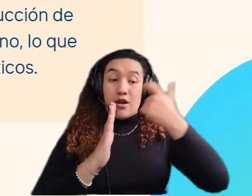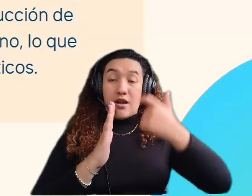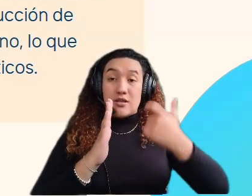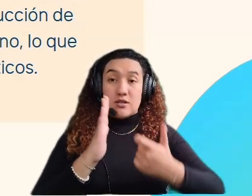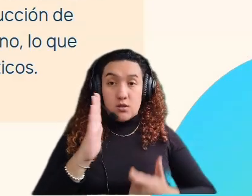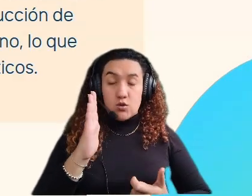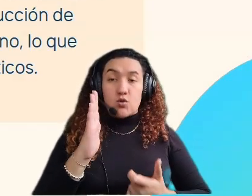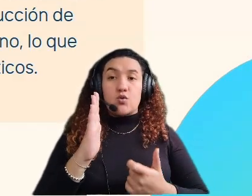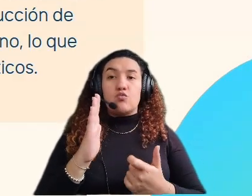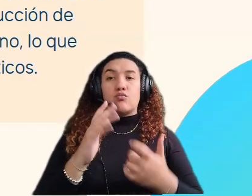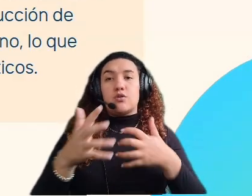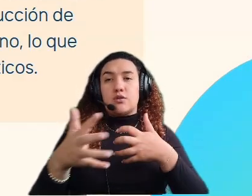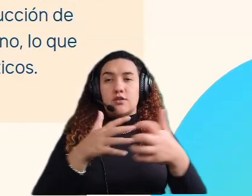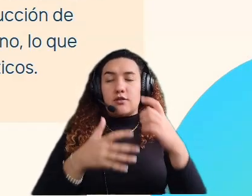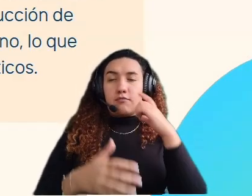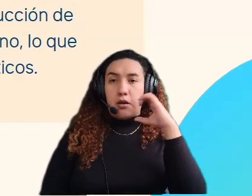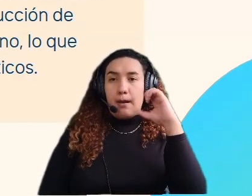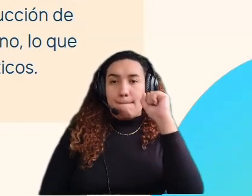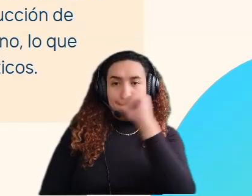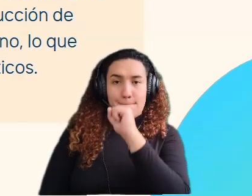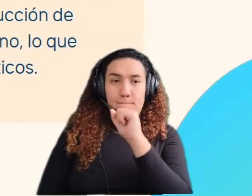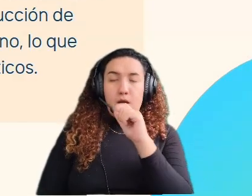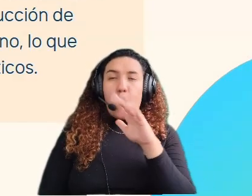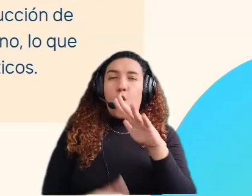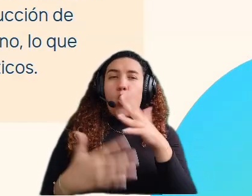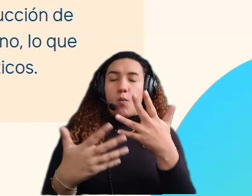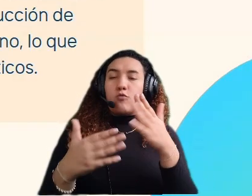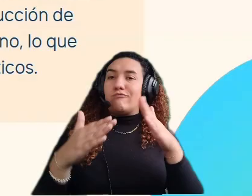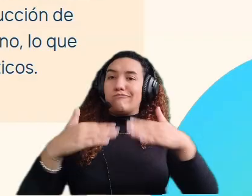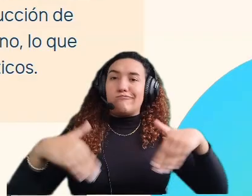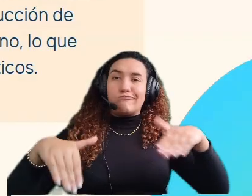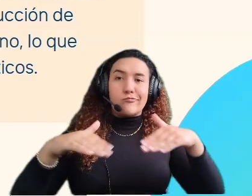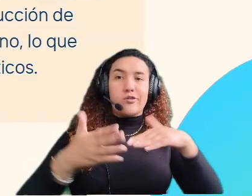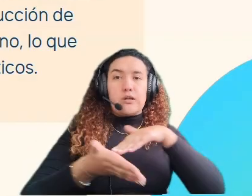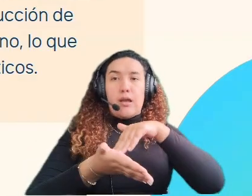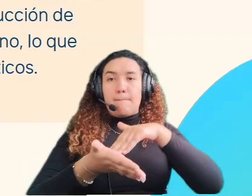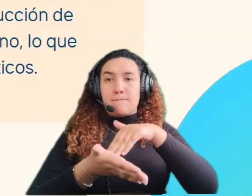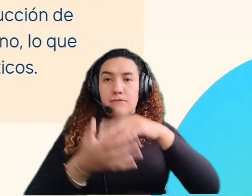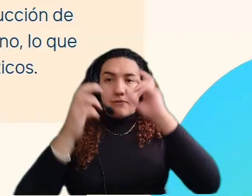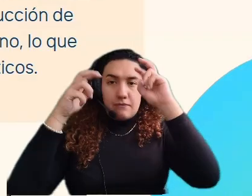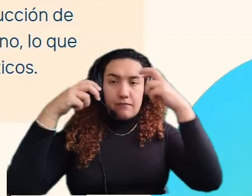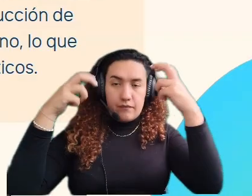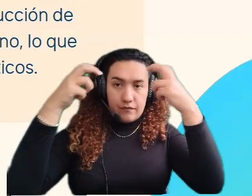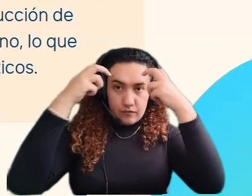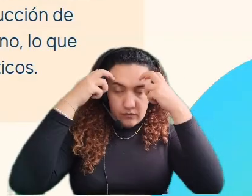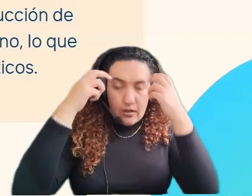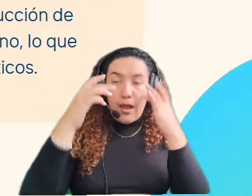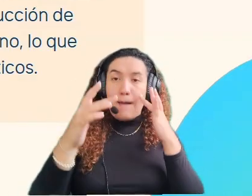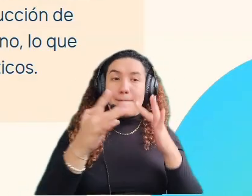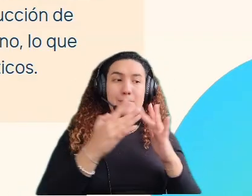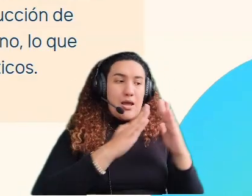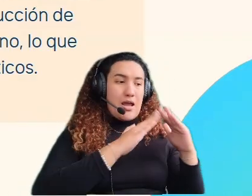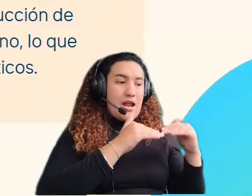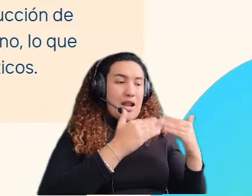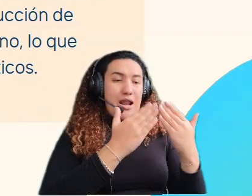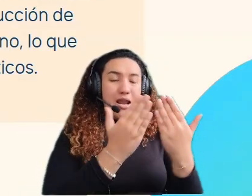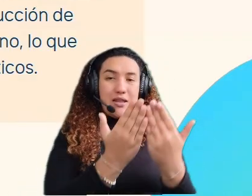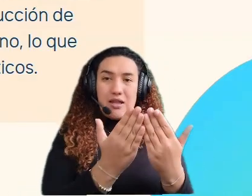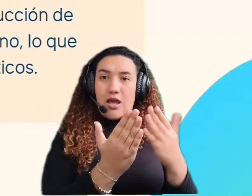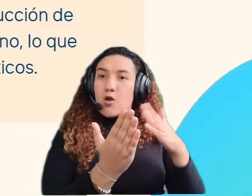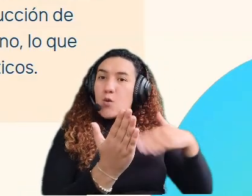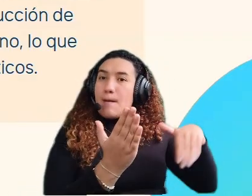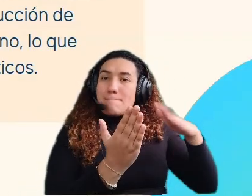revisión sistemática facilitó la identificación de varios vacíos, varios huecos en el conocimiento en